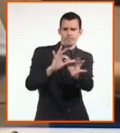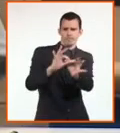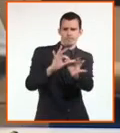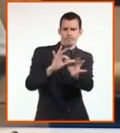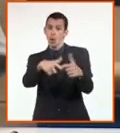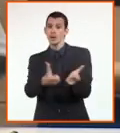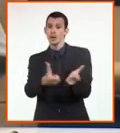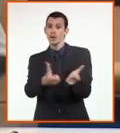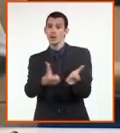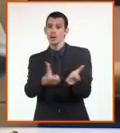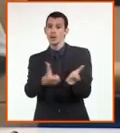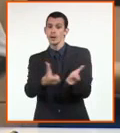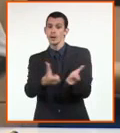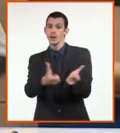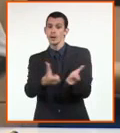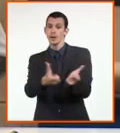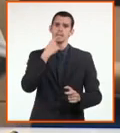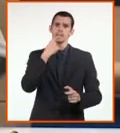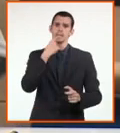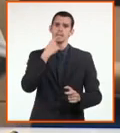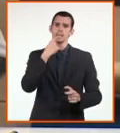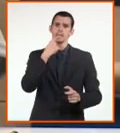los acuerdos, de alguna forma, sin una línea definida de trabajo,